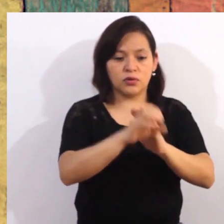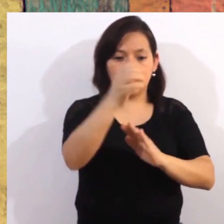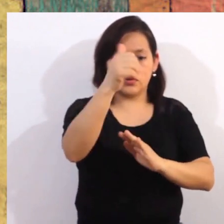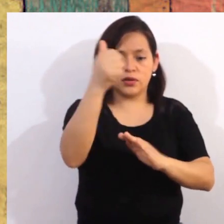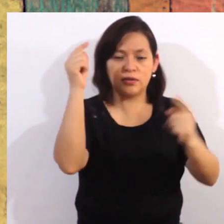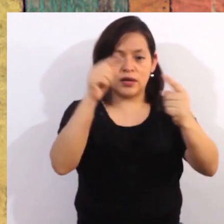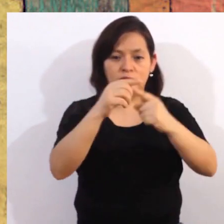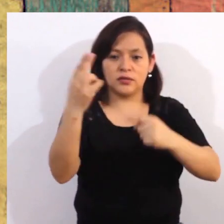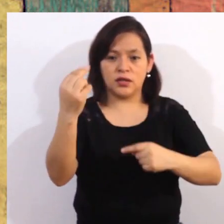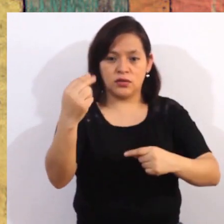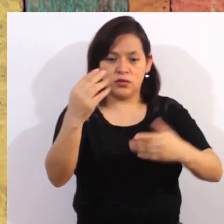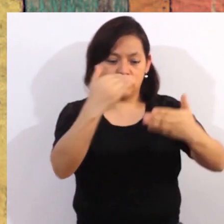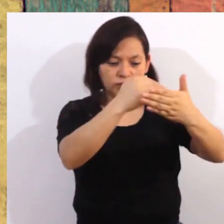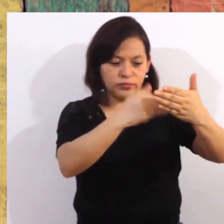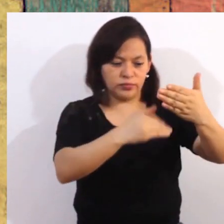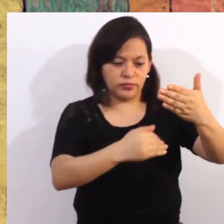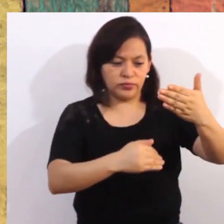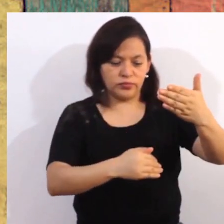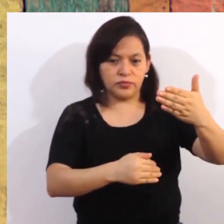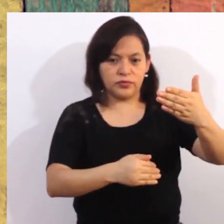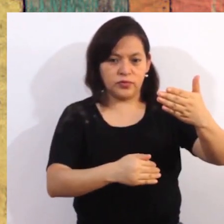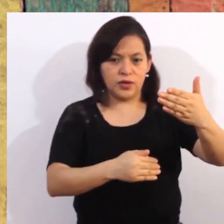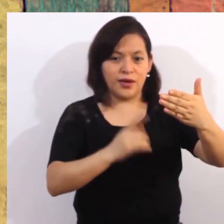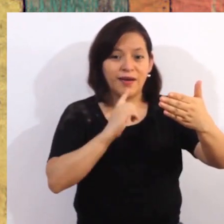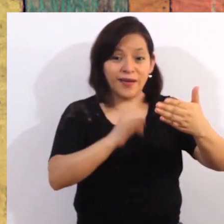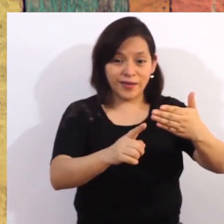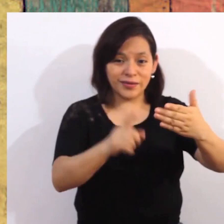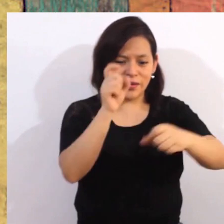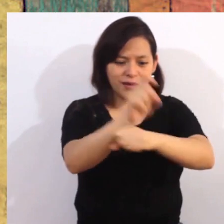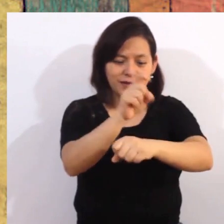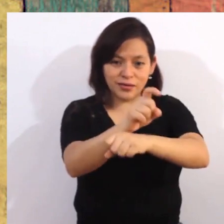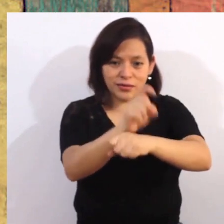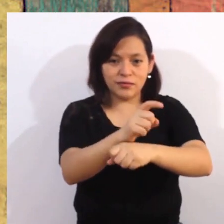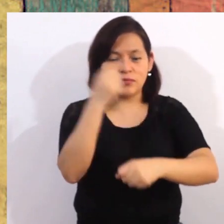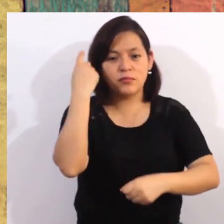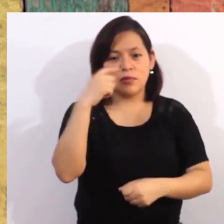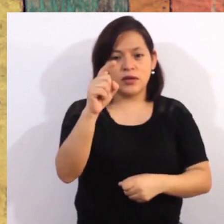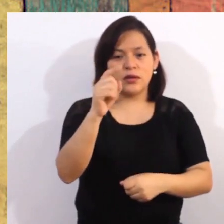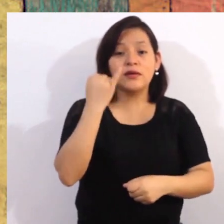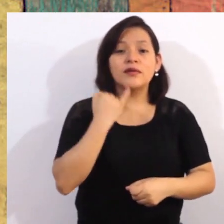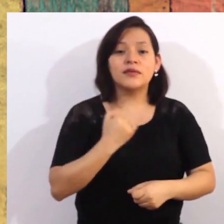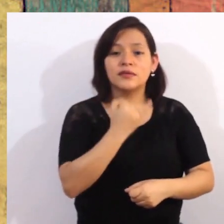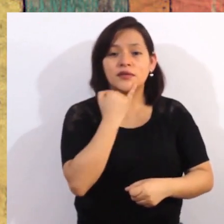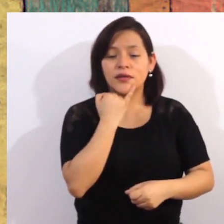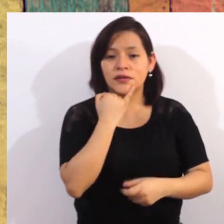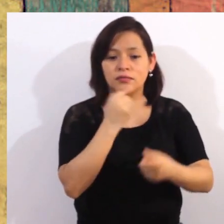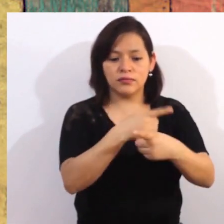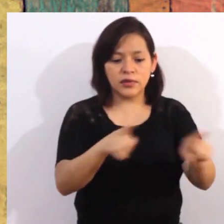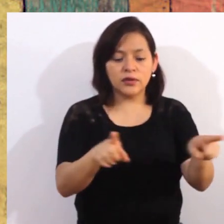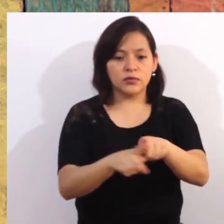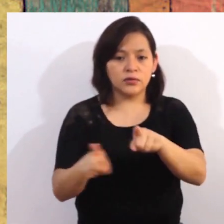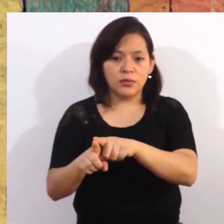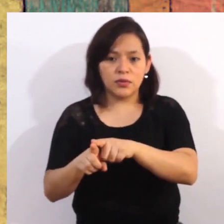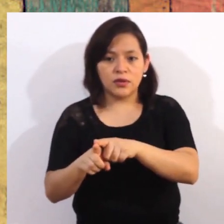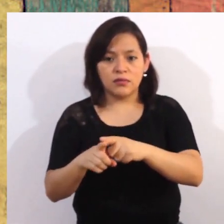provecho y de gran utilidad para Israel, pero también para el resto de la humanidad, pues nos va a hablar acerca